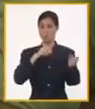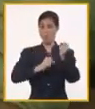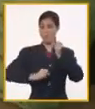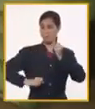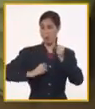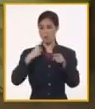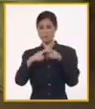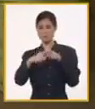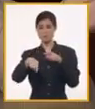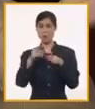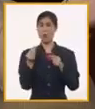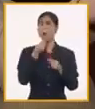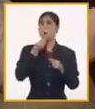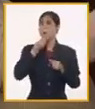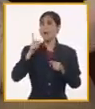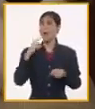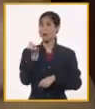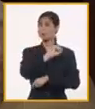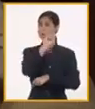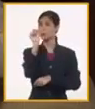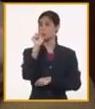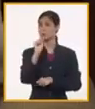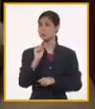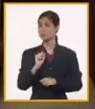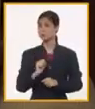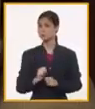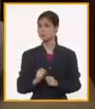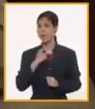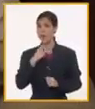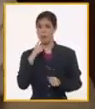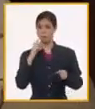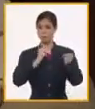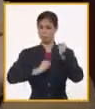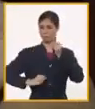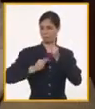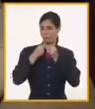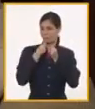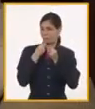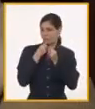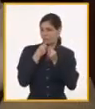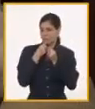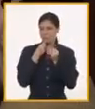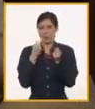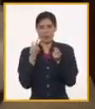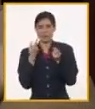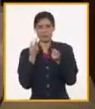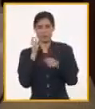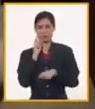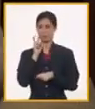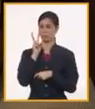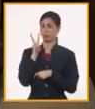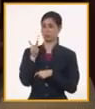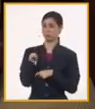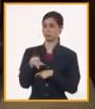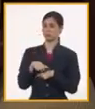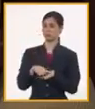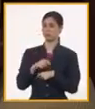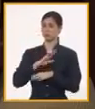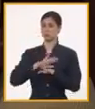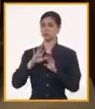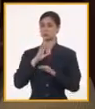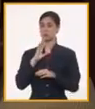que eso era mentira, porque eran unas escopetas viejas, qué sé yo. Y yo, mira que yo no hice comentarios, mira